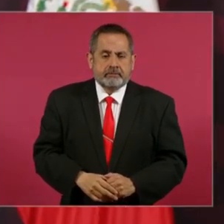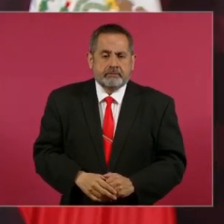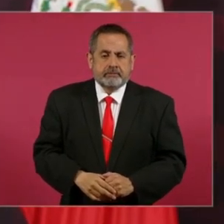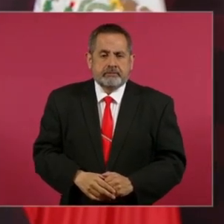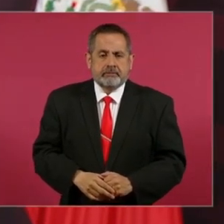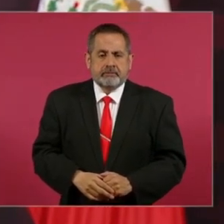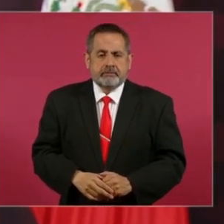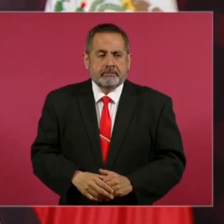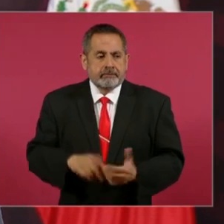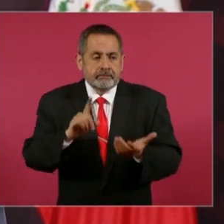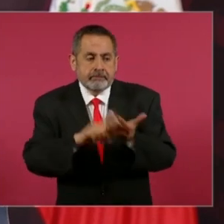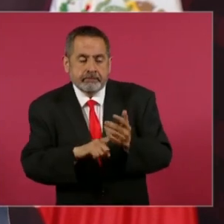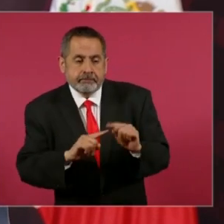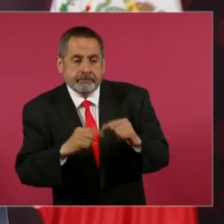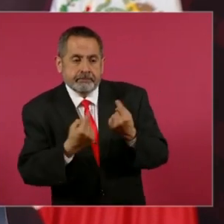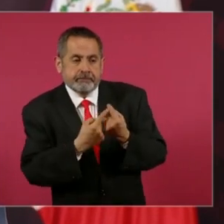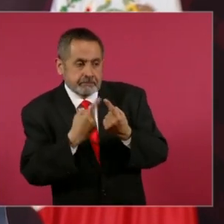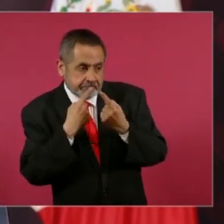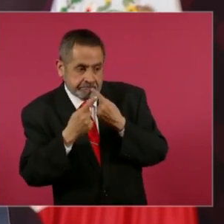Que no haya acuerdos